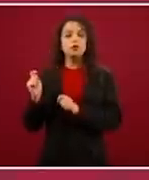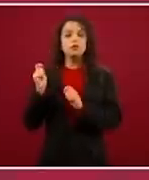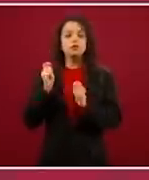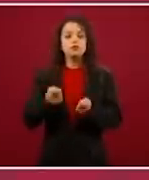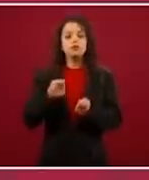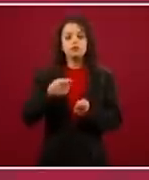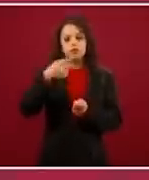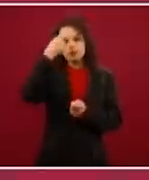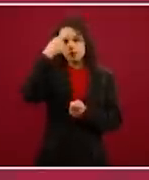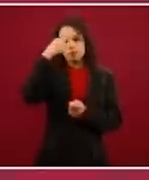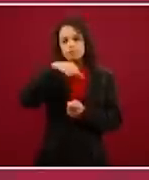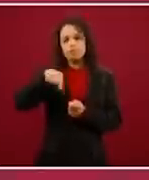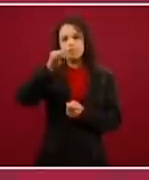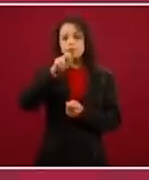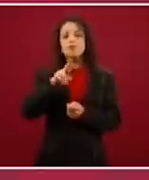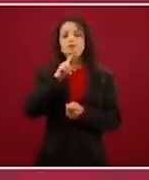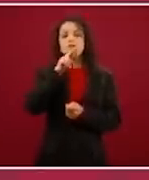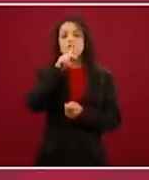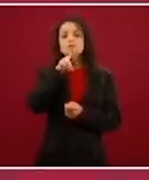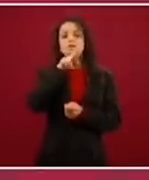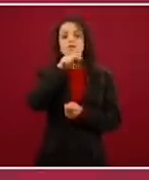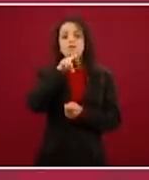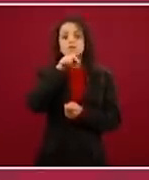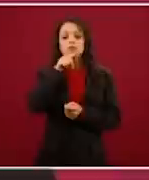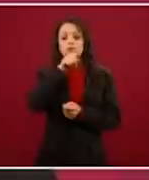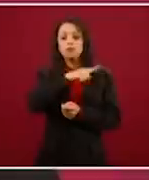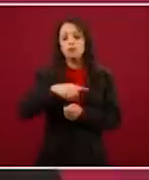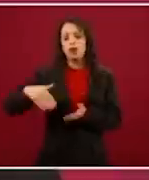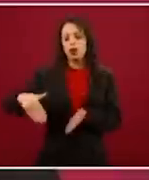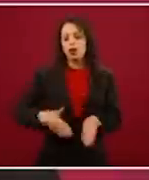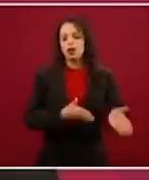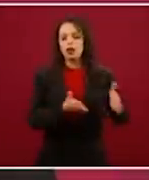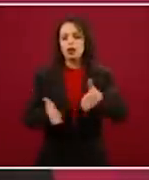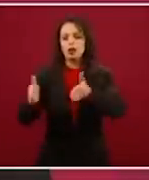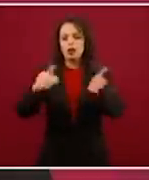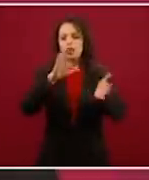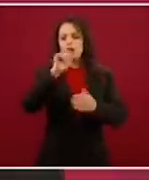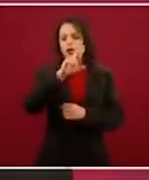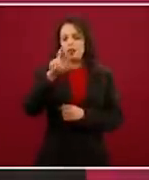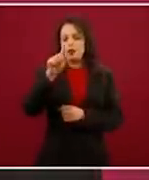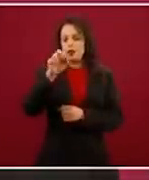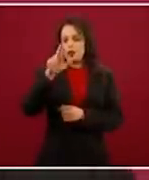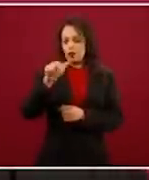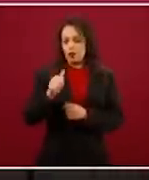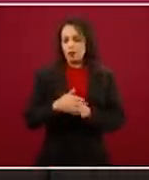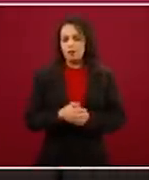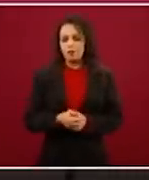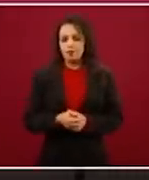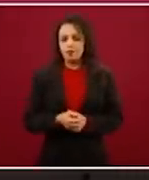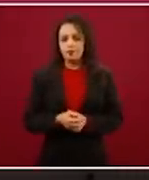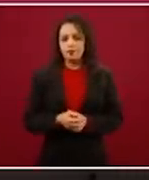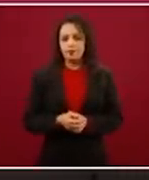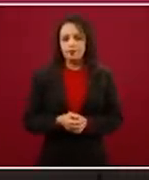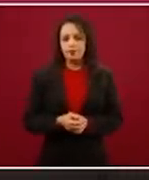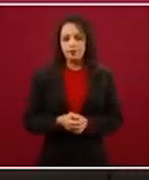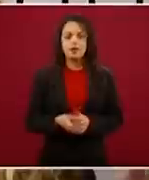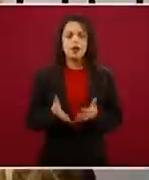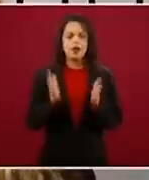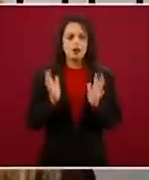para mejorar la carretera. Incluso estamos trabajando